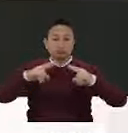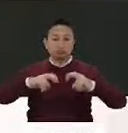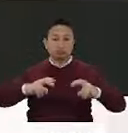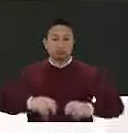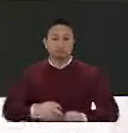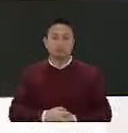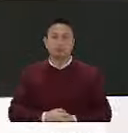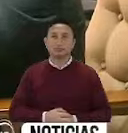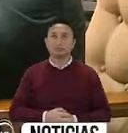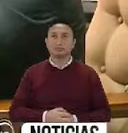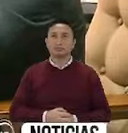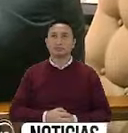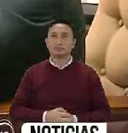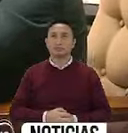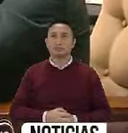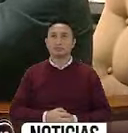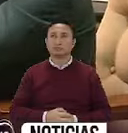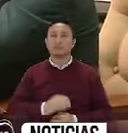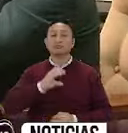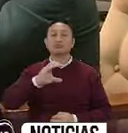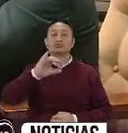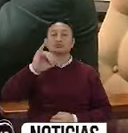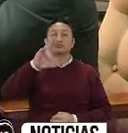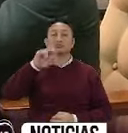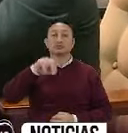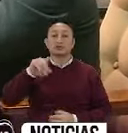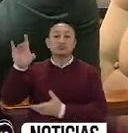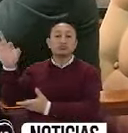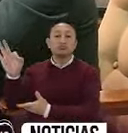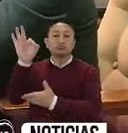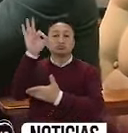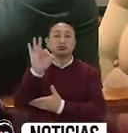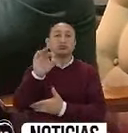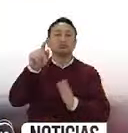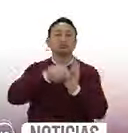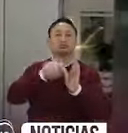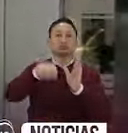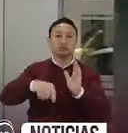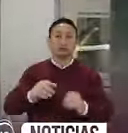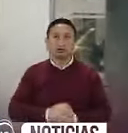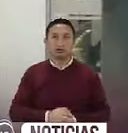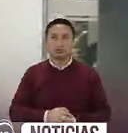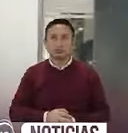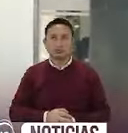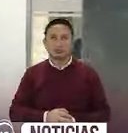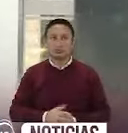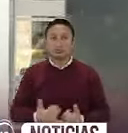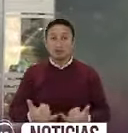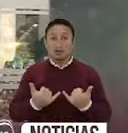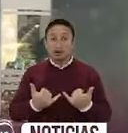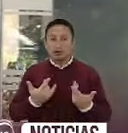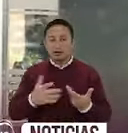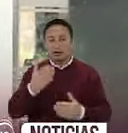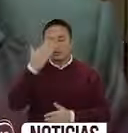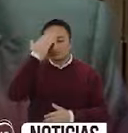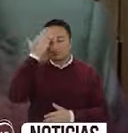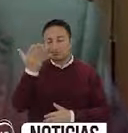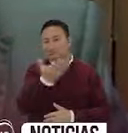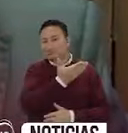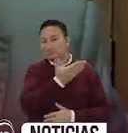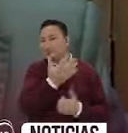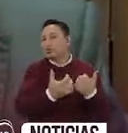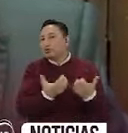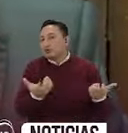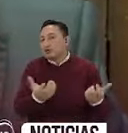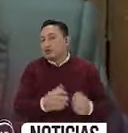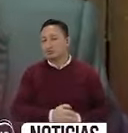investigación. Para Ciro Guzmán, en representación de los profesionales del derecho, se trata de la crónica de una muerte anunciada.